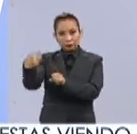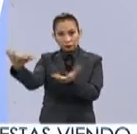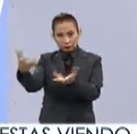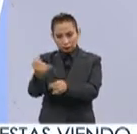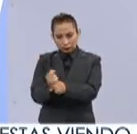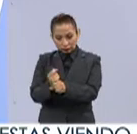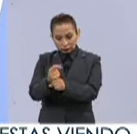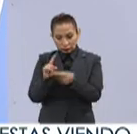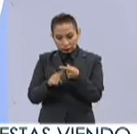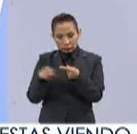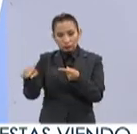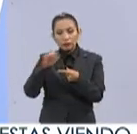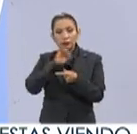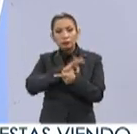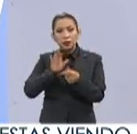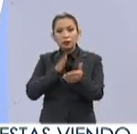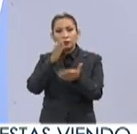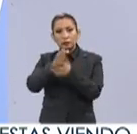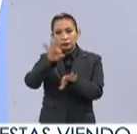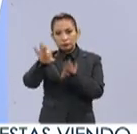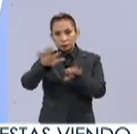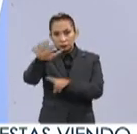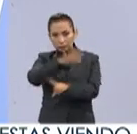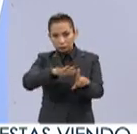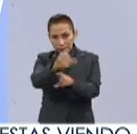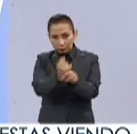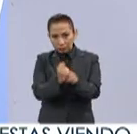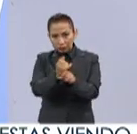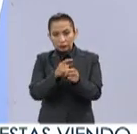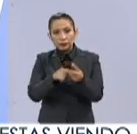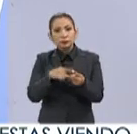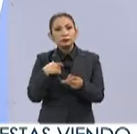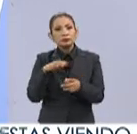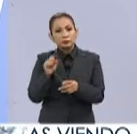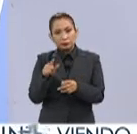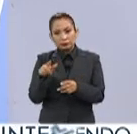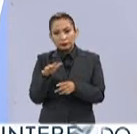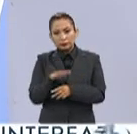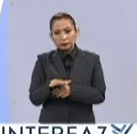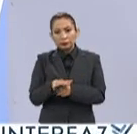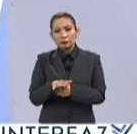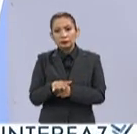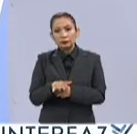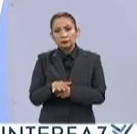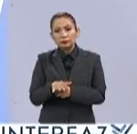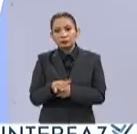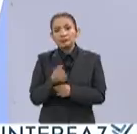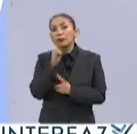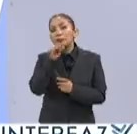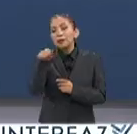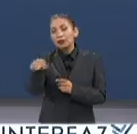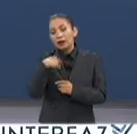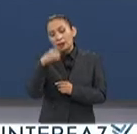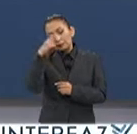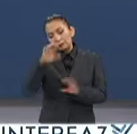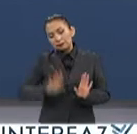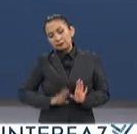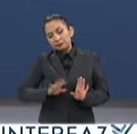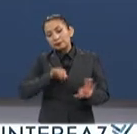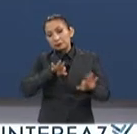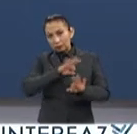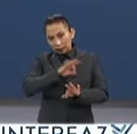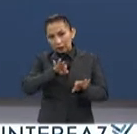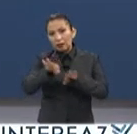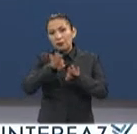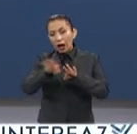investigadores, puedan laborar posteriormente en áreas de investigación dentro de esta área. Tienen también el perfil de trabajar